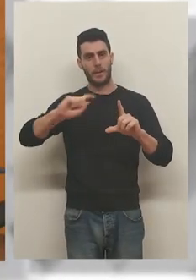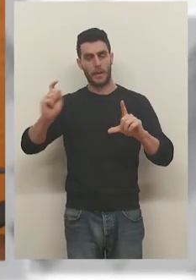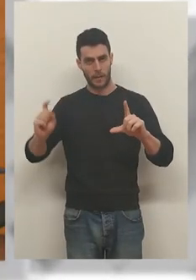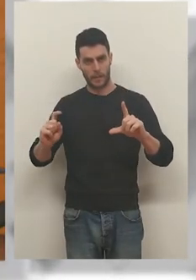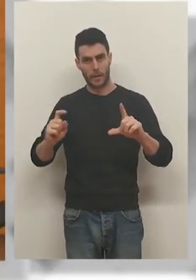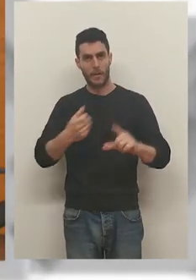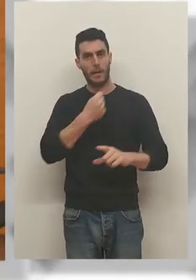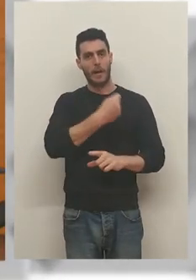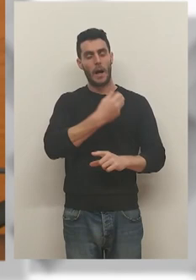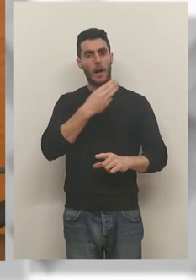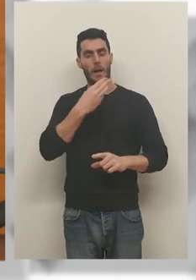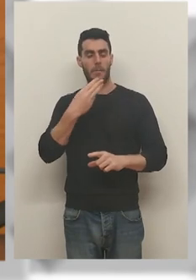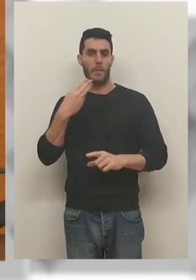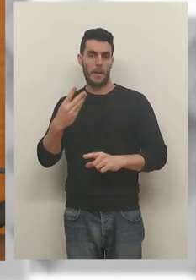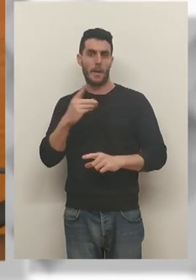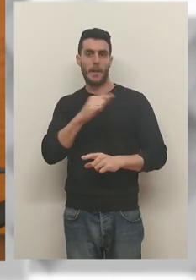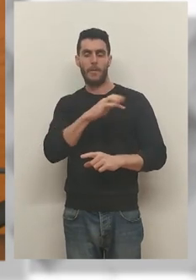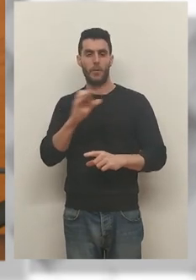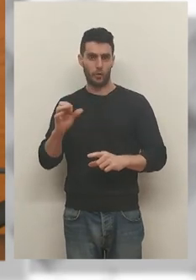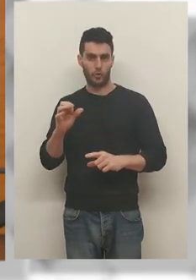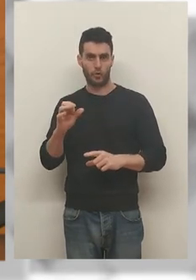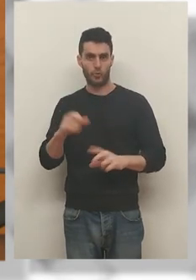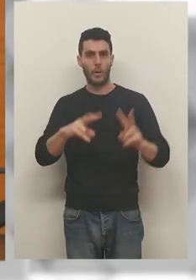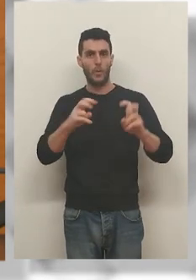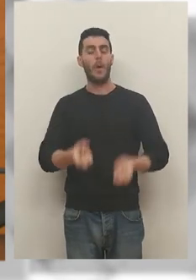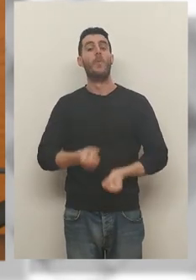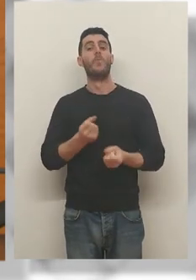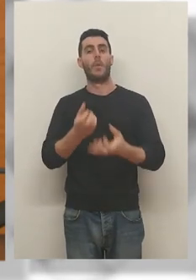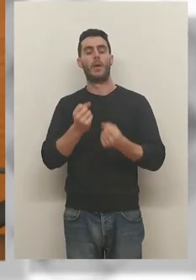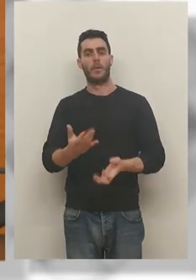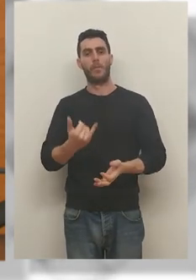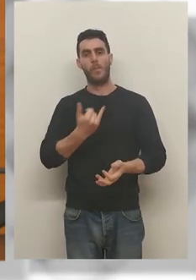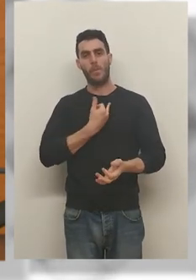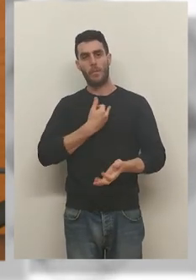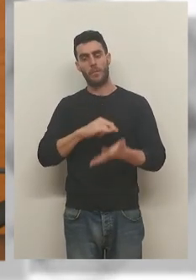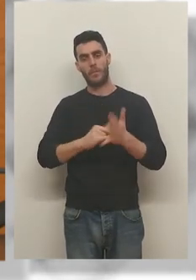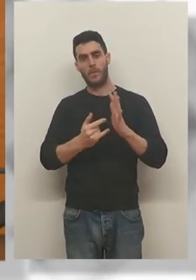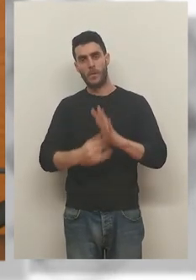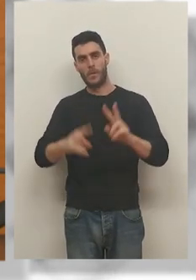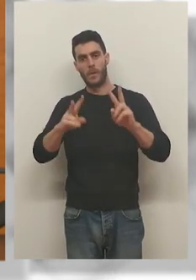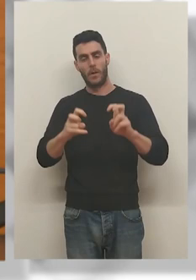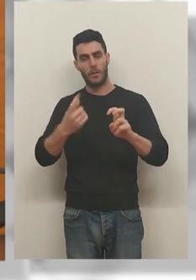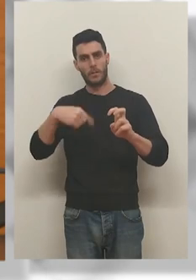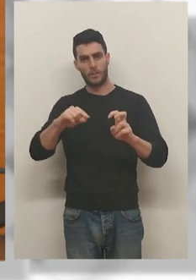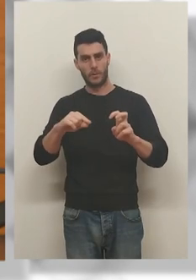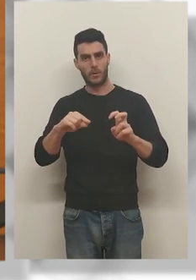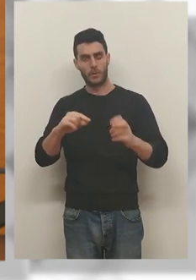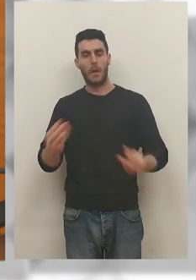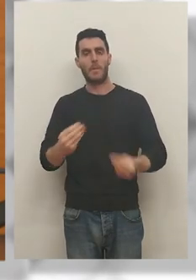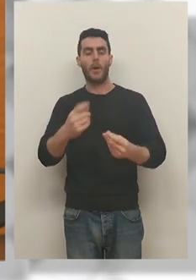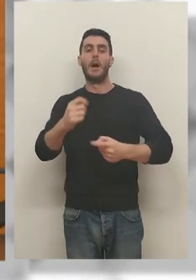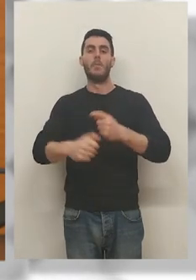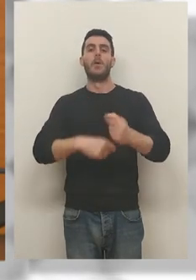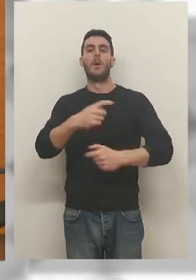estadística una aplicación de dafos con toda la nueva información que nos proporcione este nuevo sistema vayamos